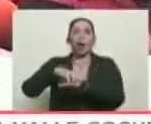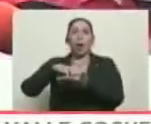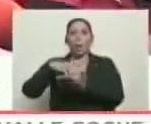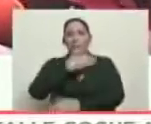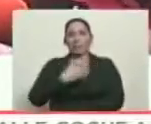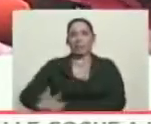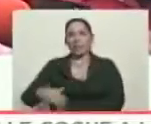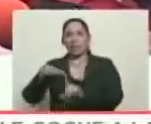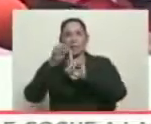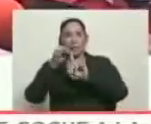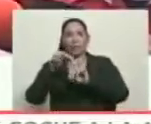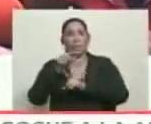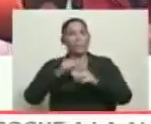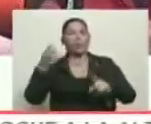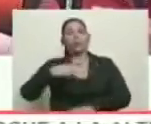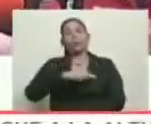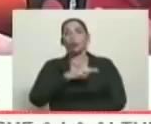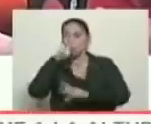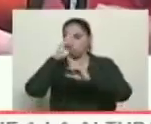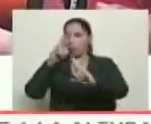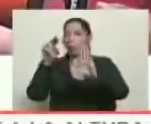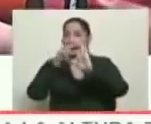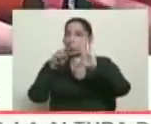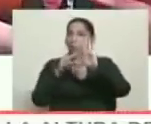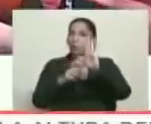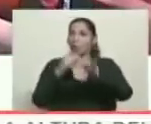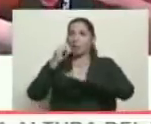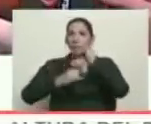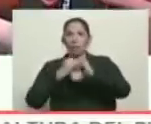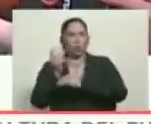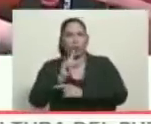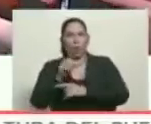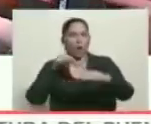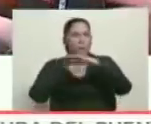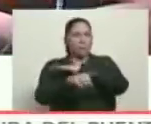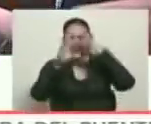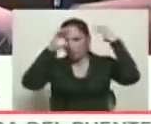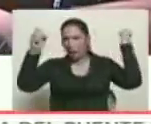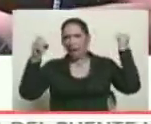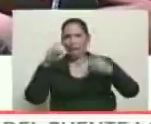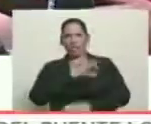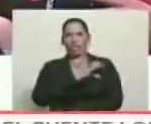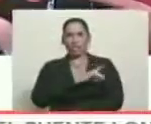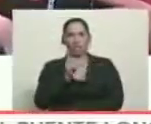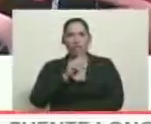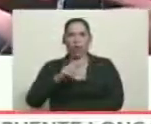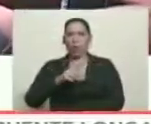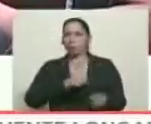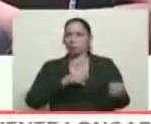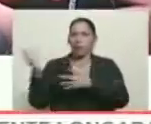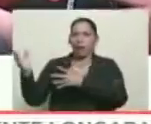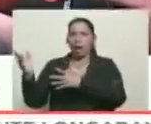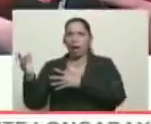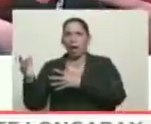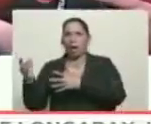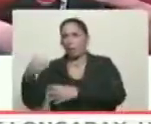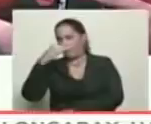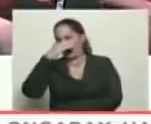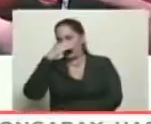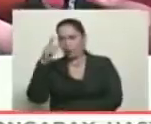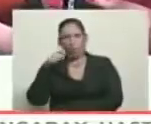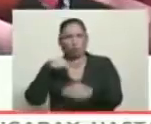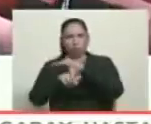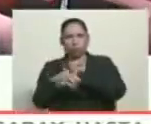nosotros respetamos la norma internacional. No nos vamos a meter en la embajada de Chile a sacar a unos delincuentes. No. No nos vamos a meter en la embajada de Brasil.